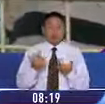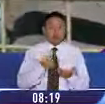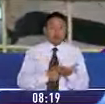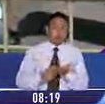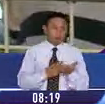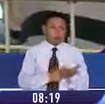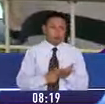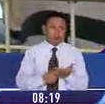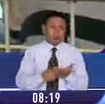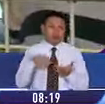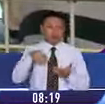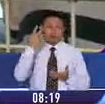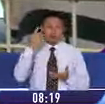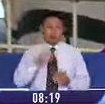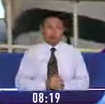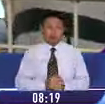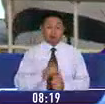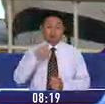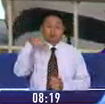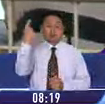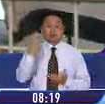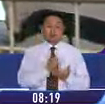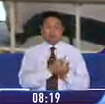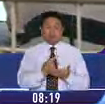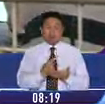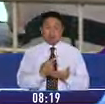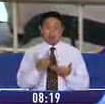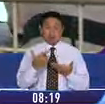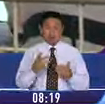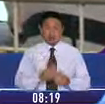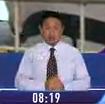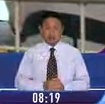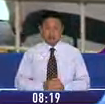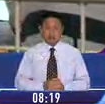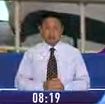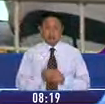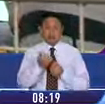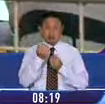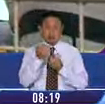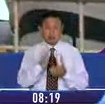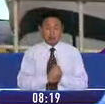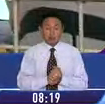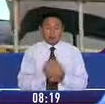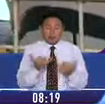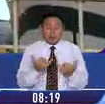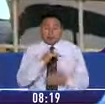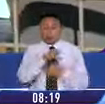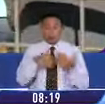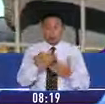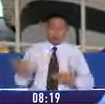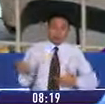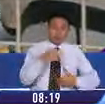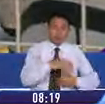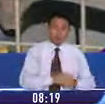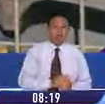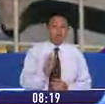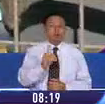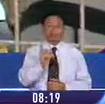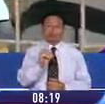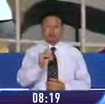van a ser estos días, y creo que desde la siguiente semana ya vamos a darles esa información. O sea, ¿no será hoy día que se retiren ya las